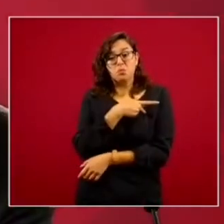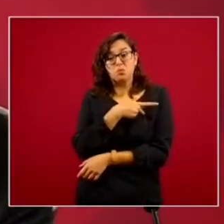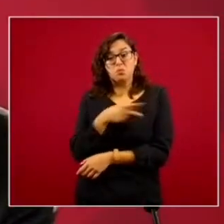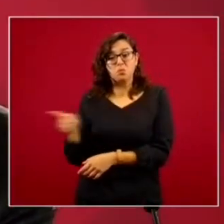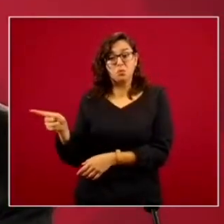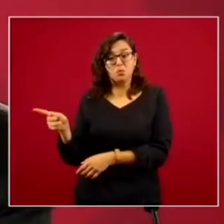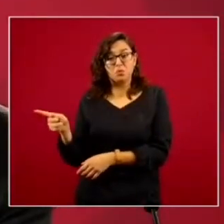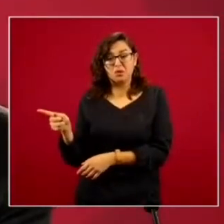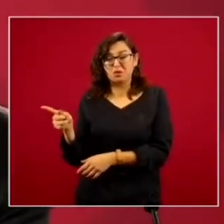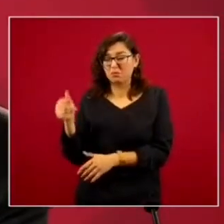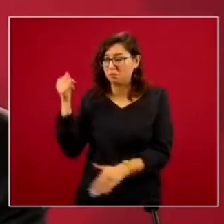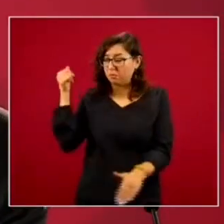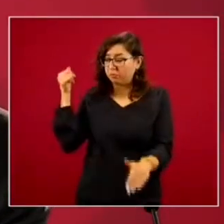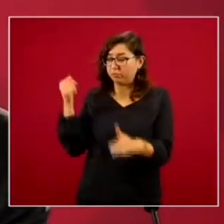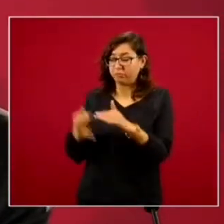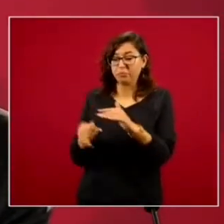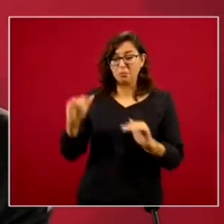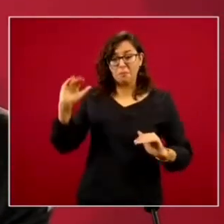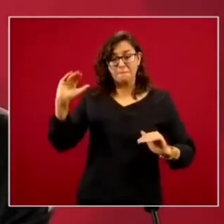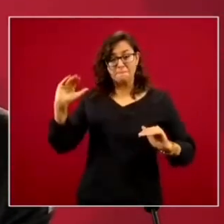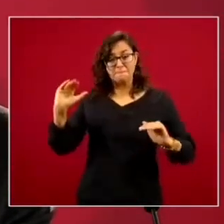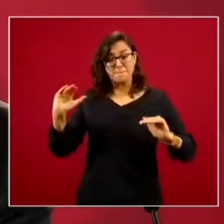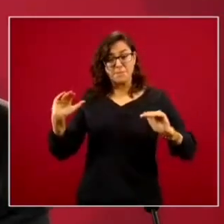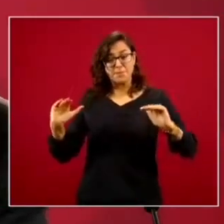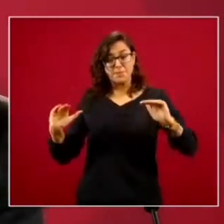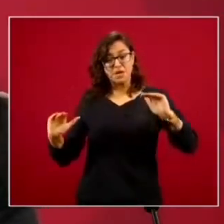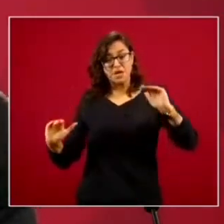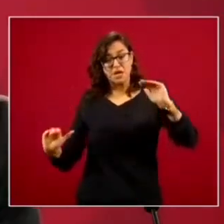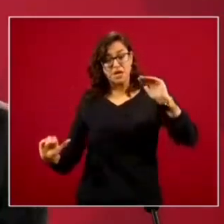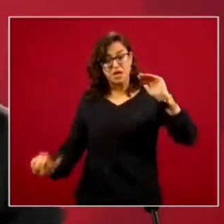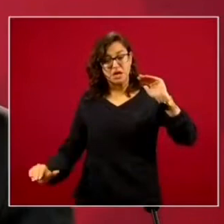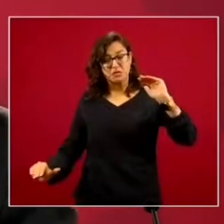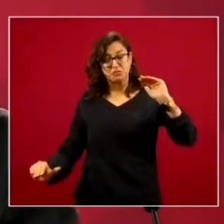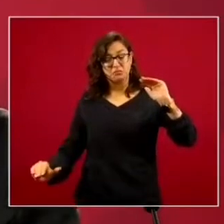Ahí es donde se profundiza la desigualdad. Y de ahí